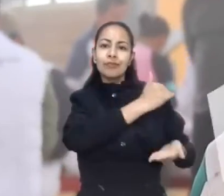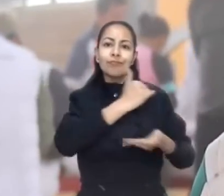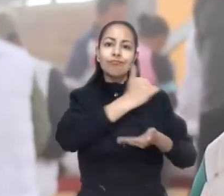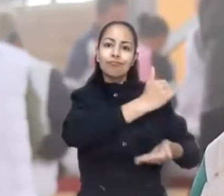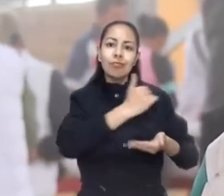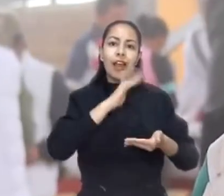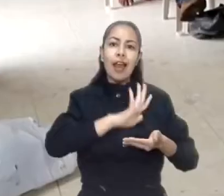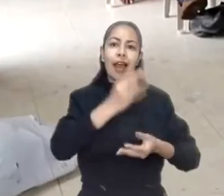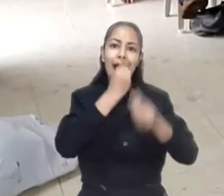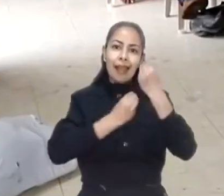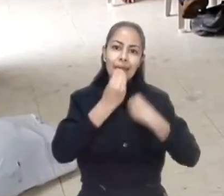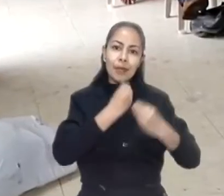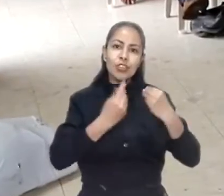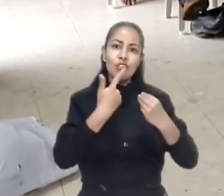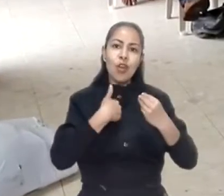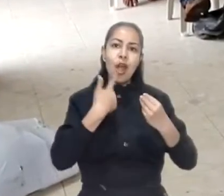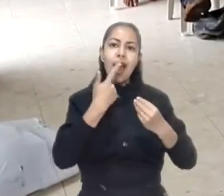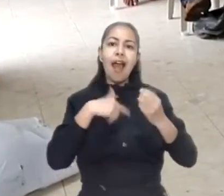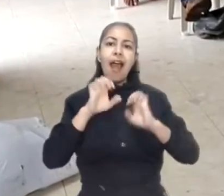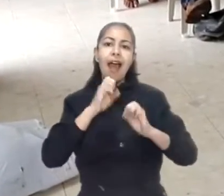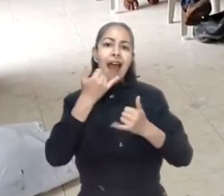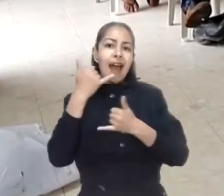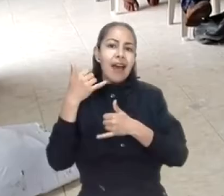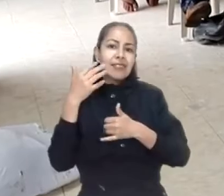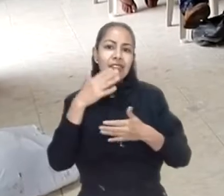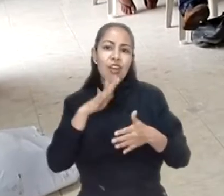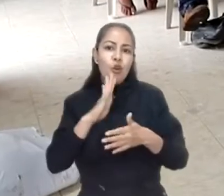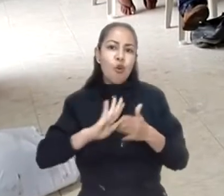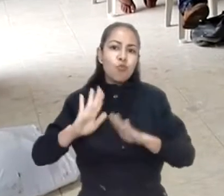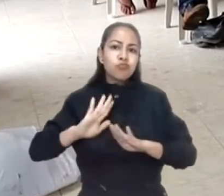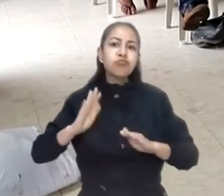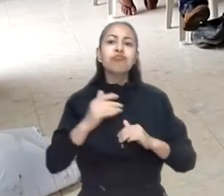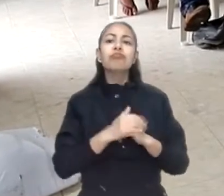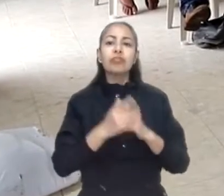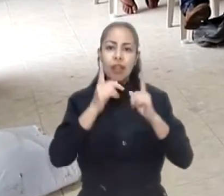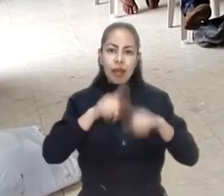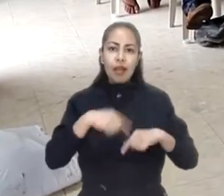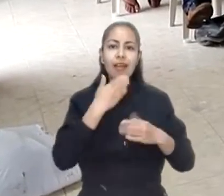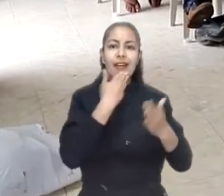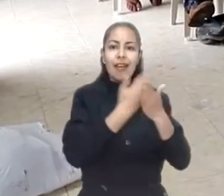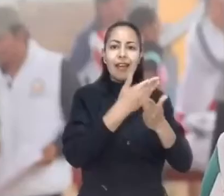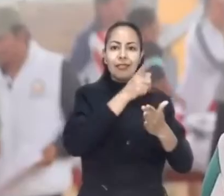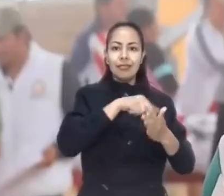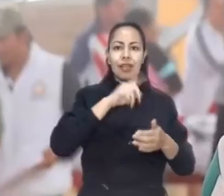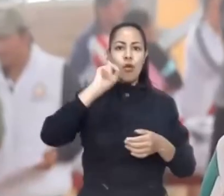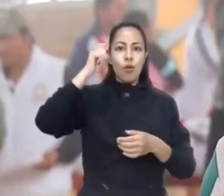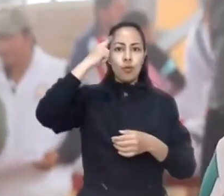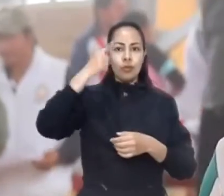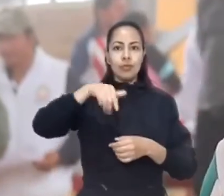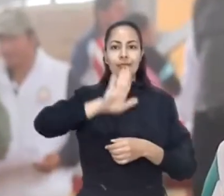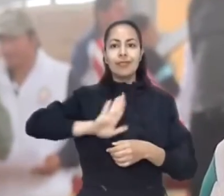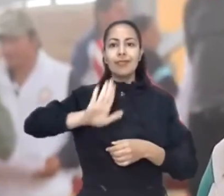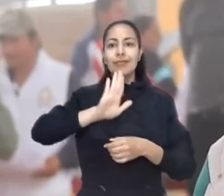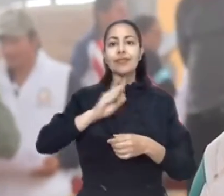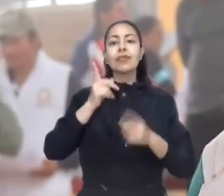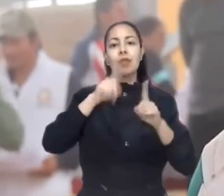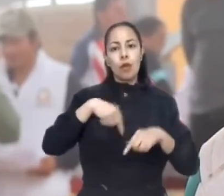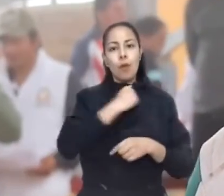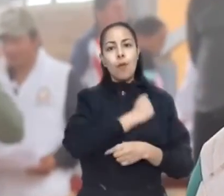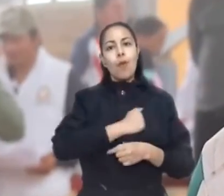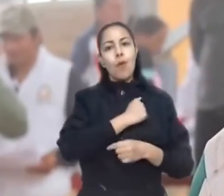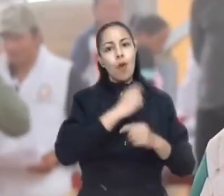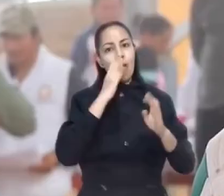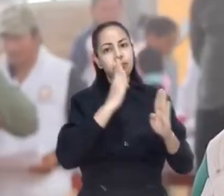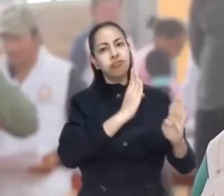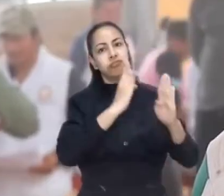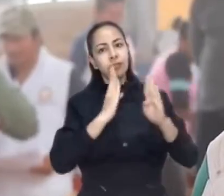traído unos kits de alimentos y de aseo. Le agradecemos y también le hacemos la invitación al gobierno departamental que